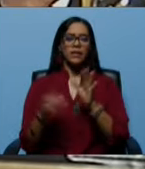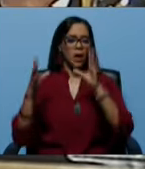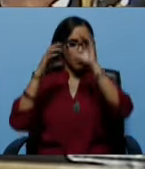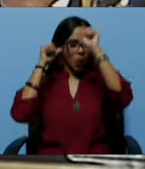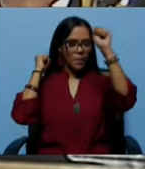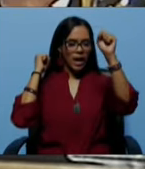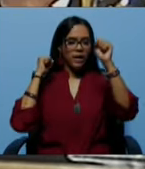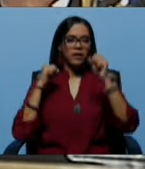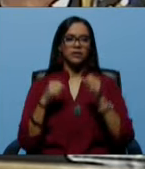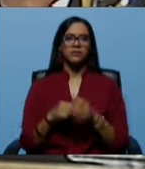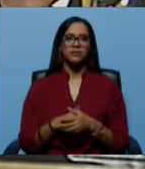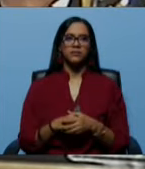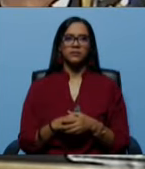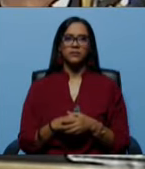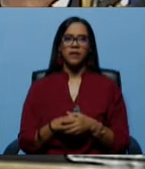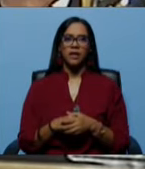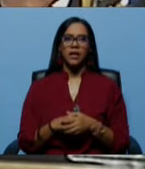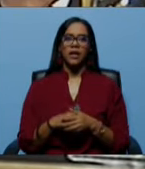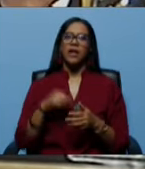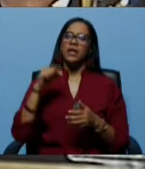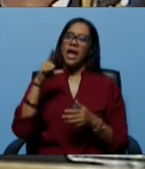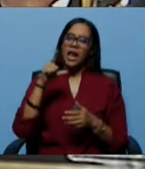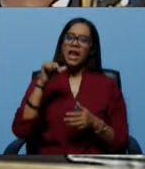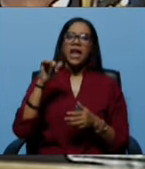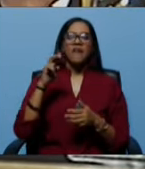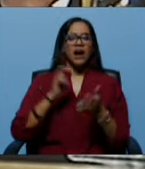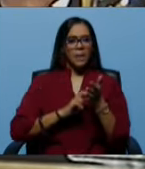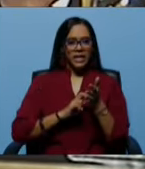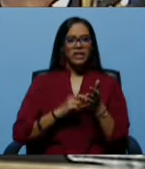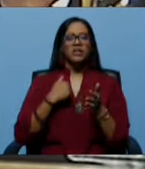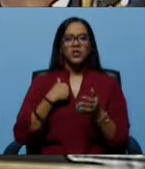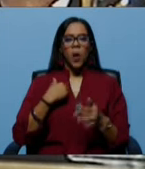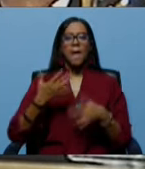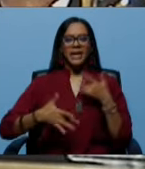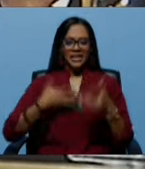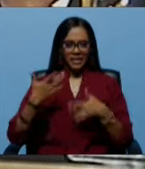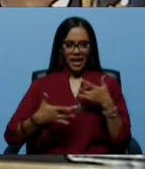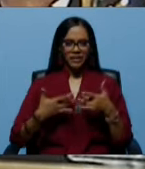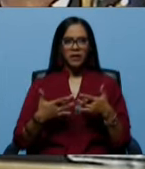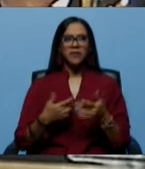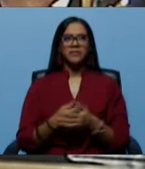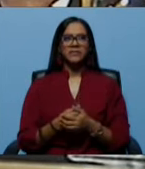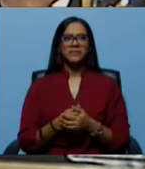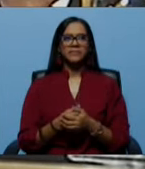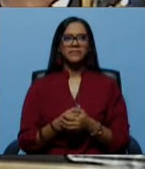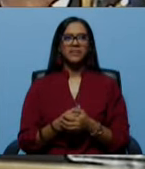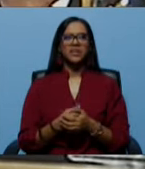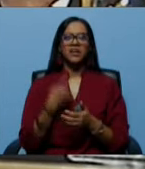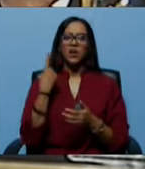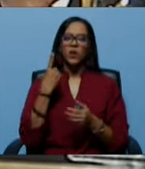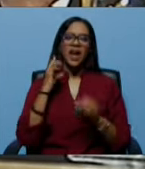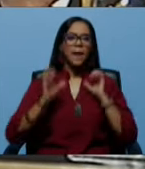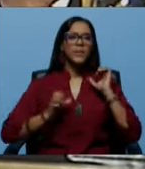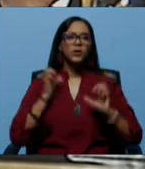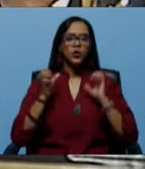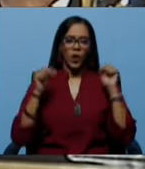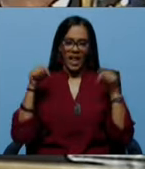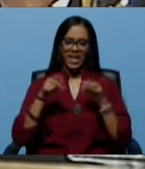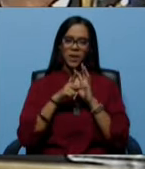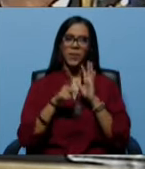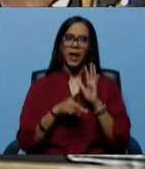diplomáticos del Líbano y de Palestina, yo de verdad me siento una gran emoción hoy aquí en el